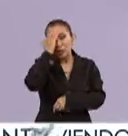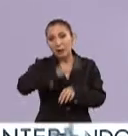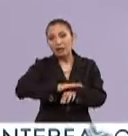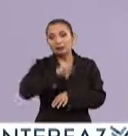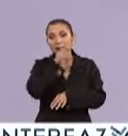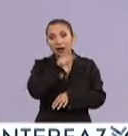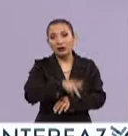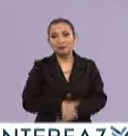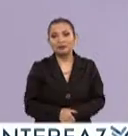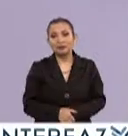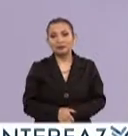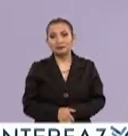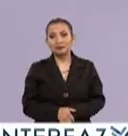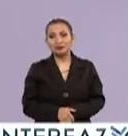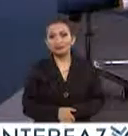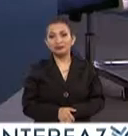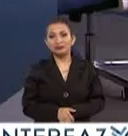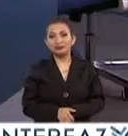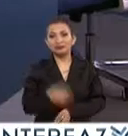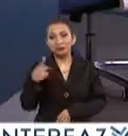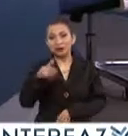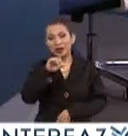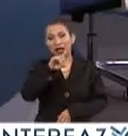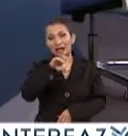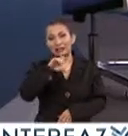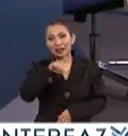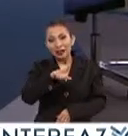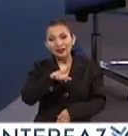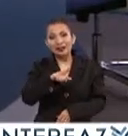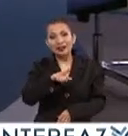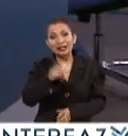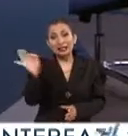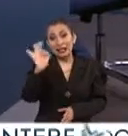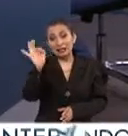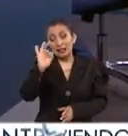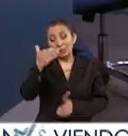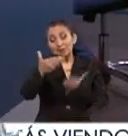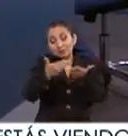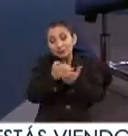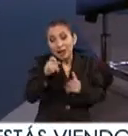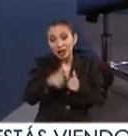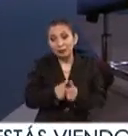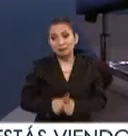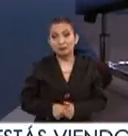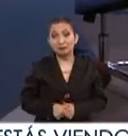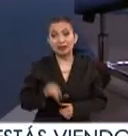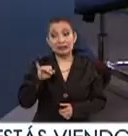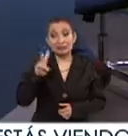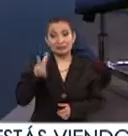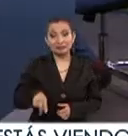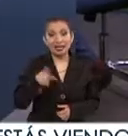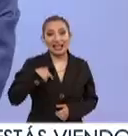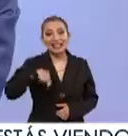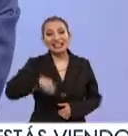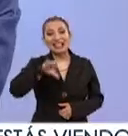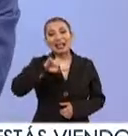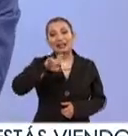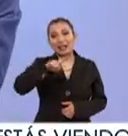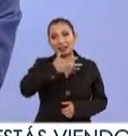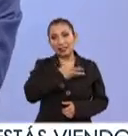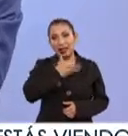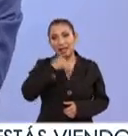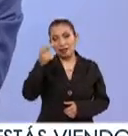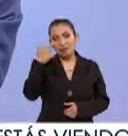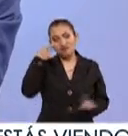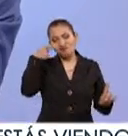mejor vuestro canal y quizás ofrecer algo de Pues valor. sí, definitivamente nuestro canal tiene